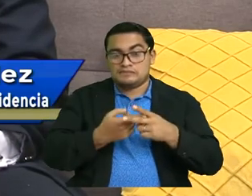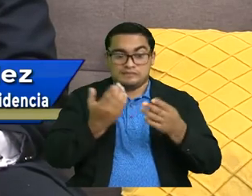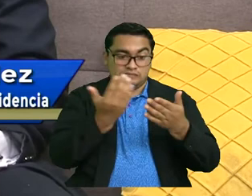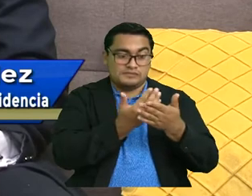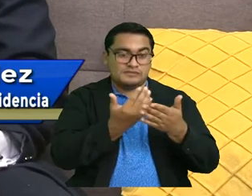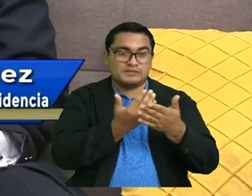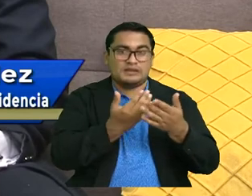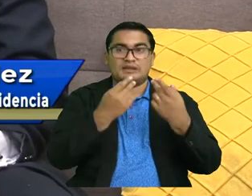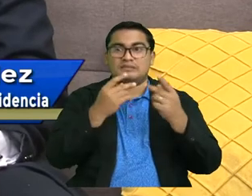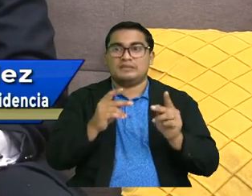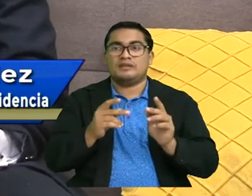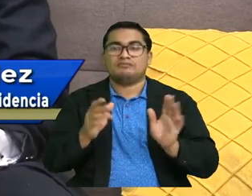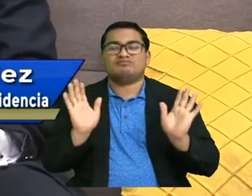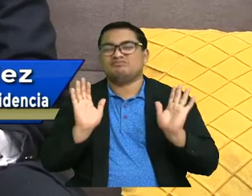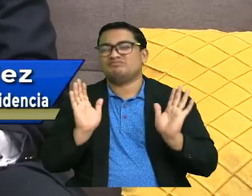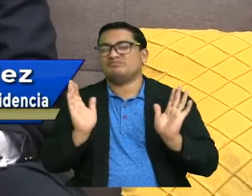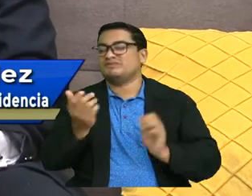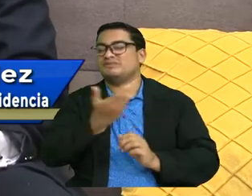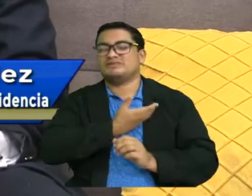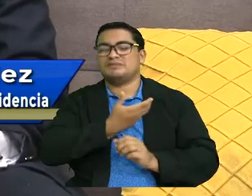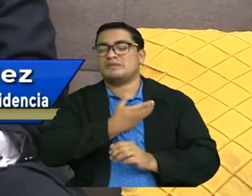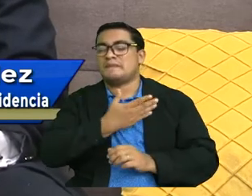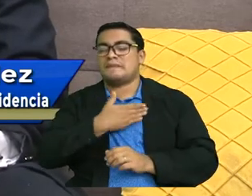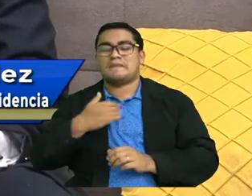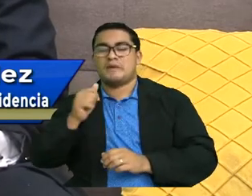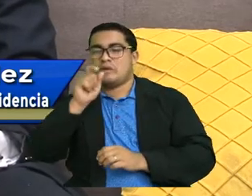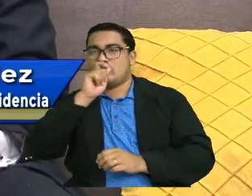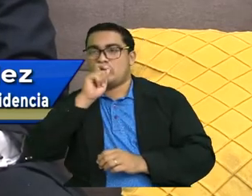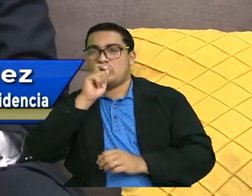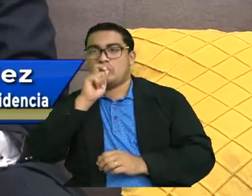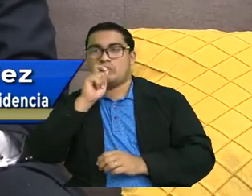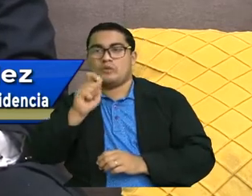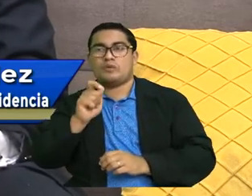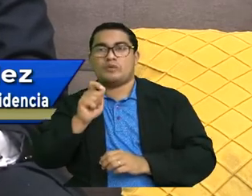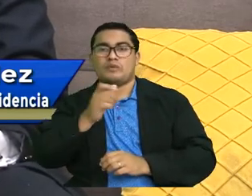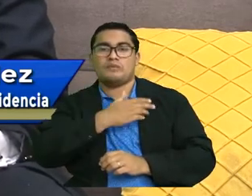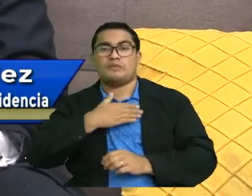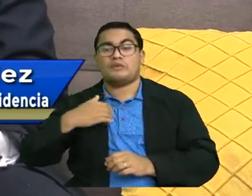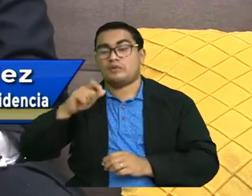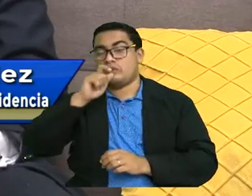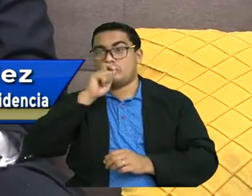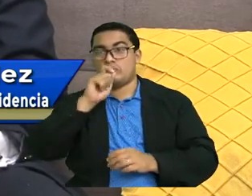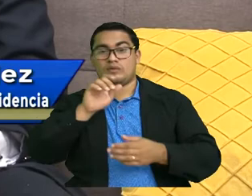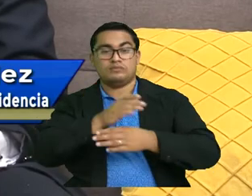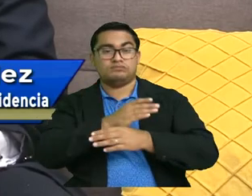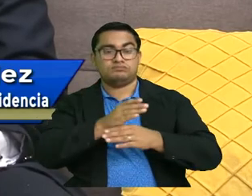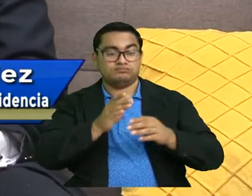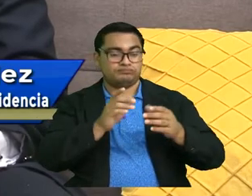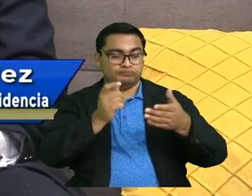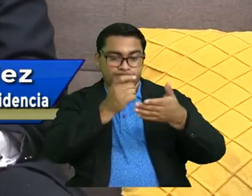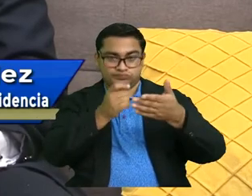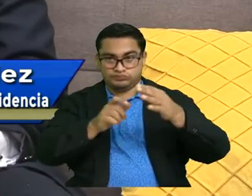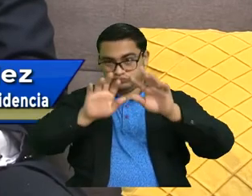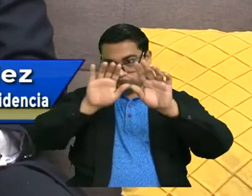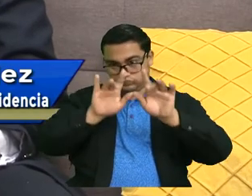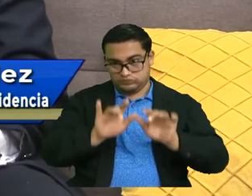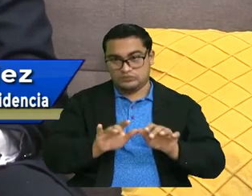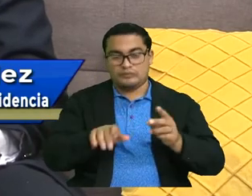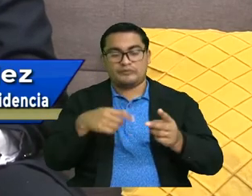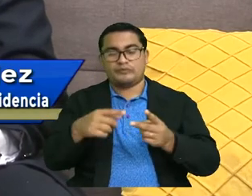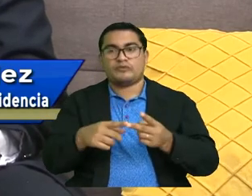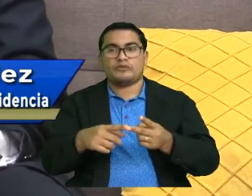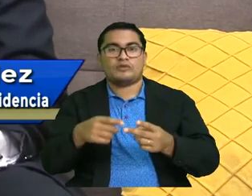te diste cuenta que tu pasión es otra cosa. Puede haber sido, no sé, el diseño de producto, puede haber sido